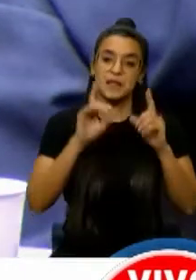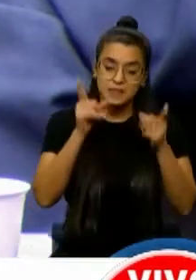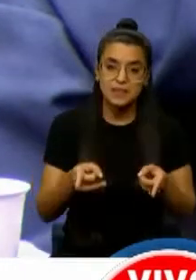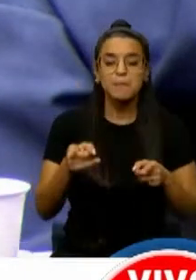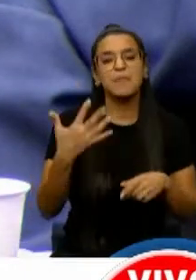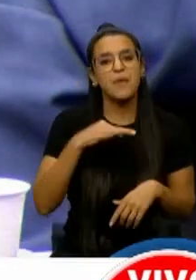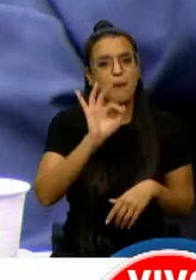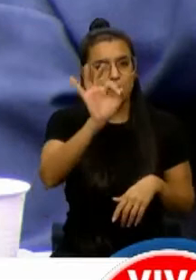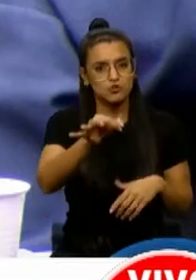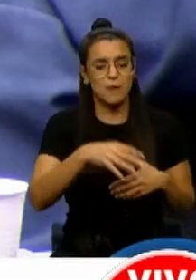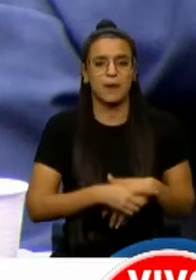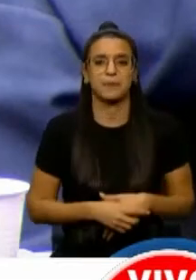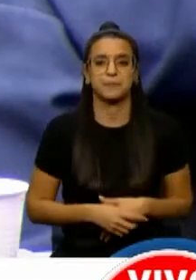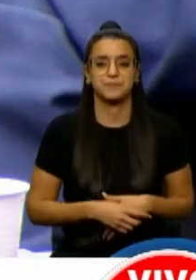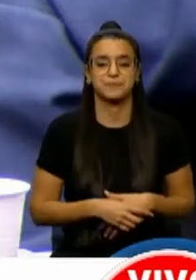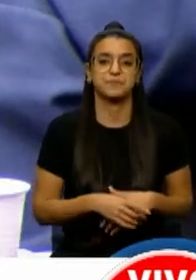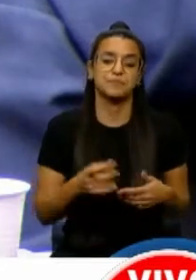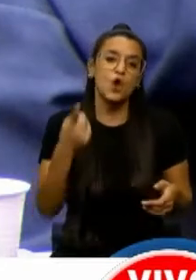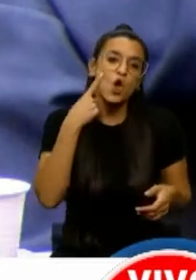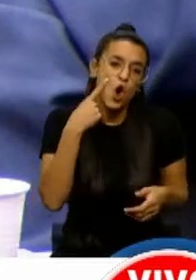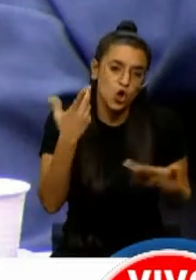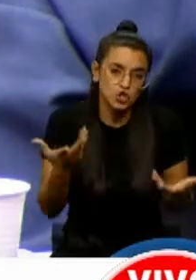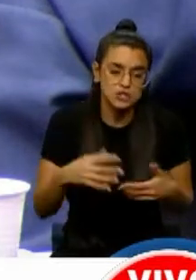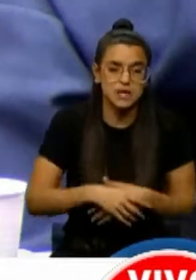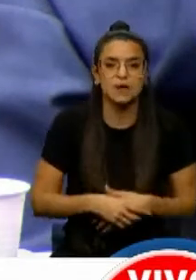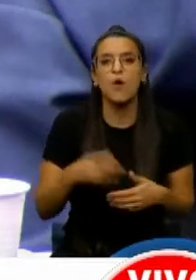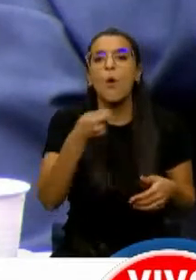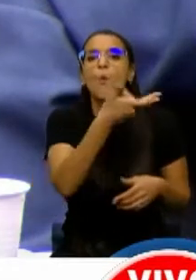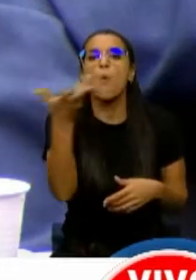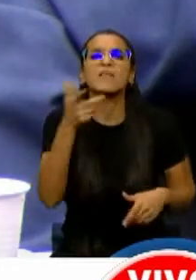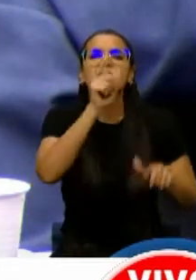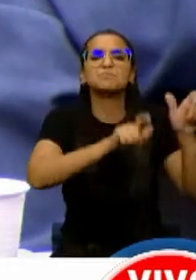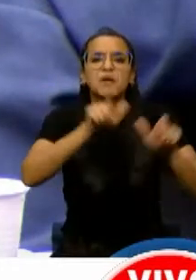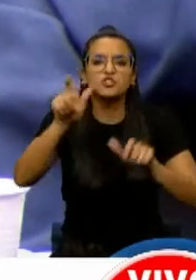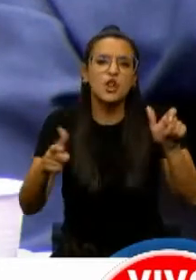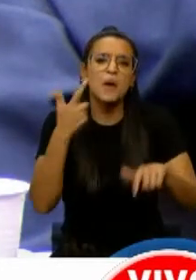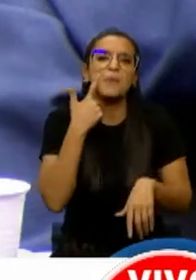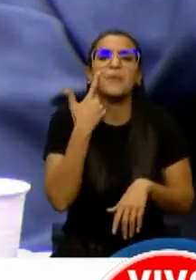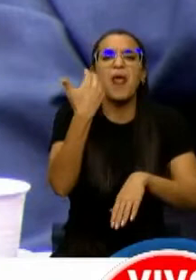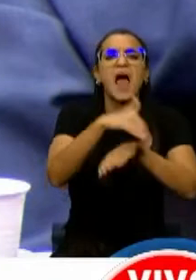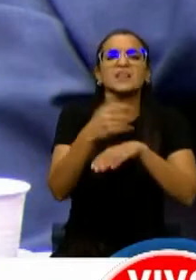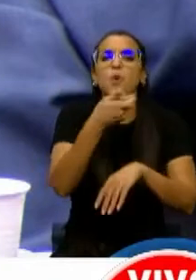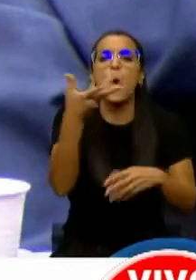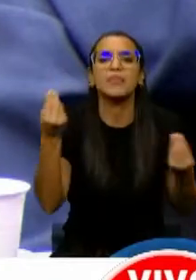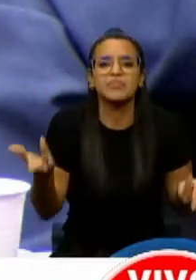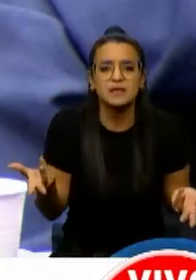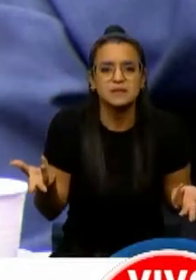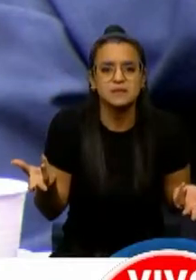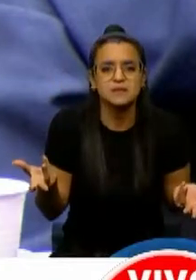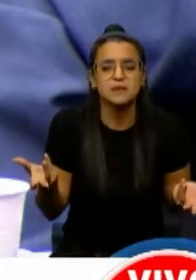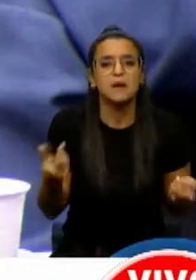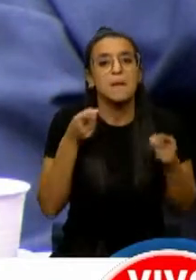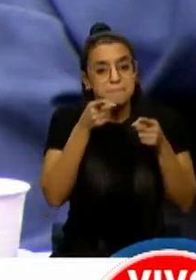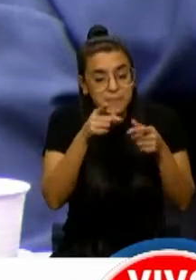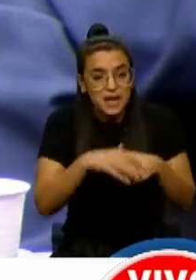También tenemos que saber y conocer cuántas son las personas que viven en situación de calle.